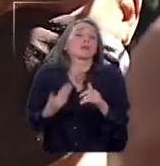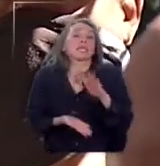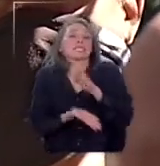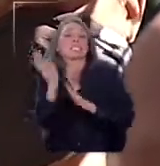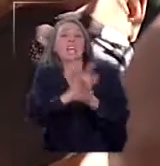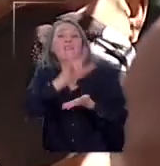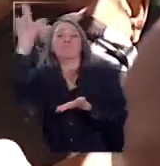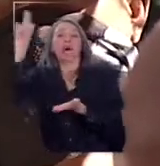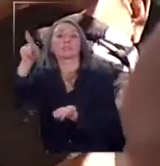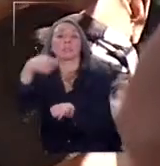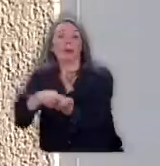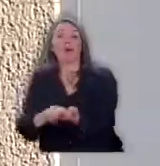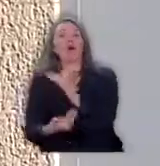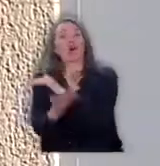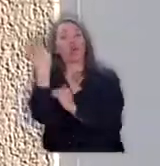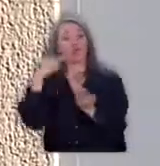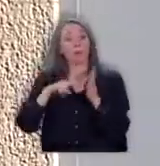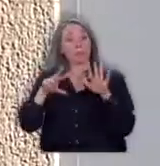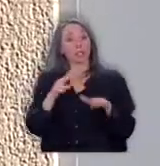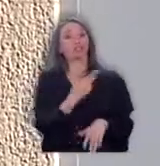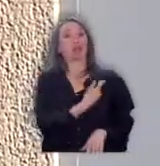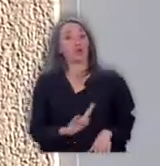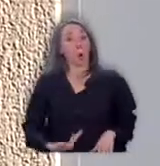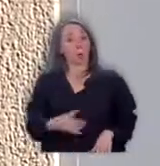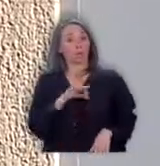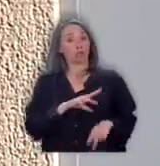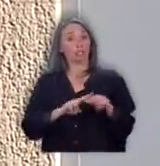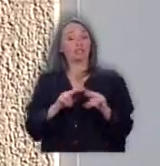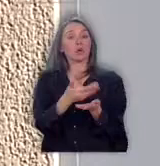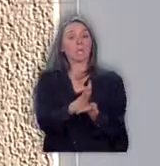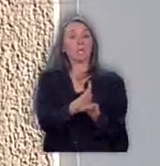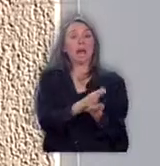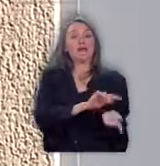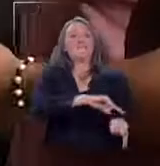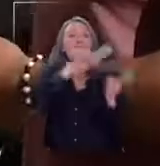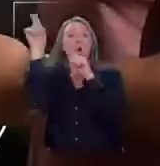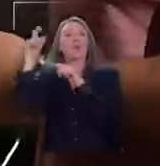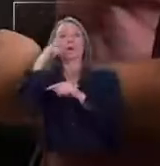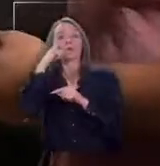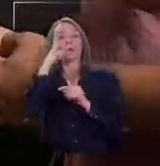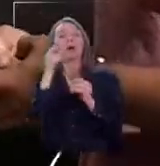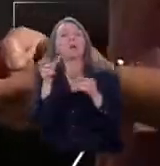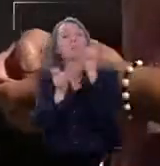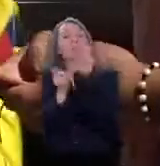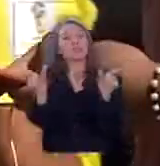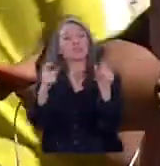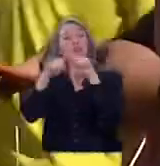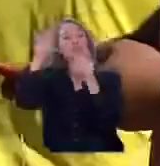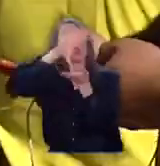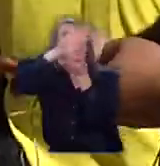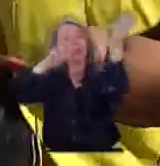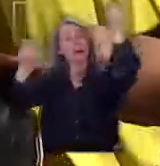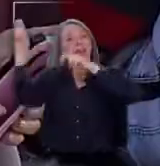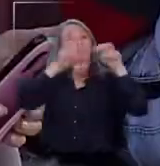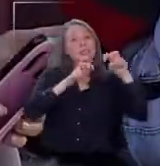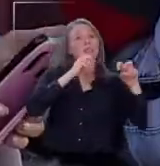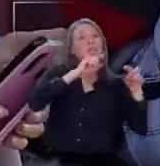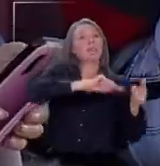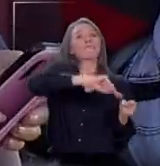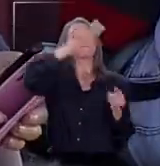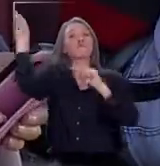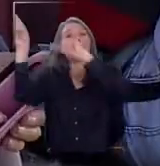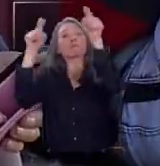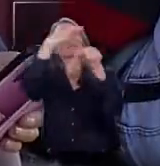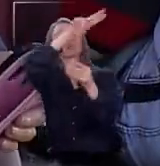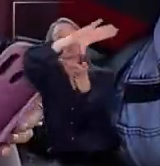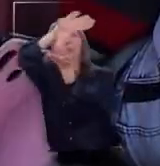2018 cuando el gobierno impulsó el plan de retorno humanitario para comunidades de migrantes que deseaban volver a su país de origen